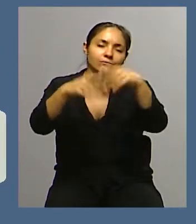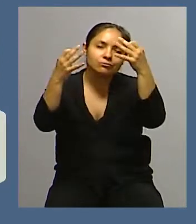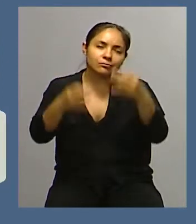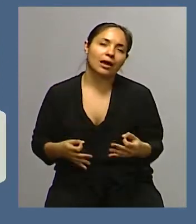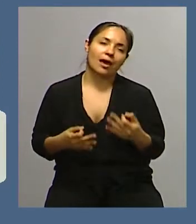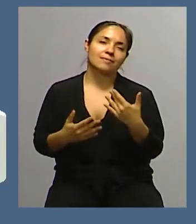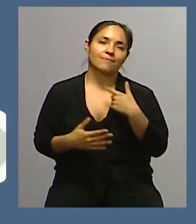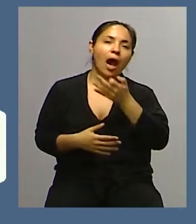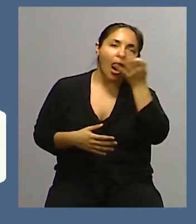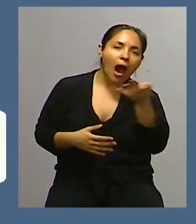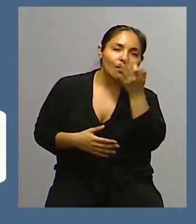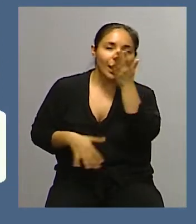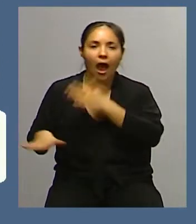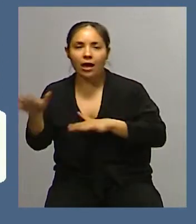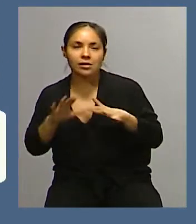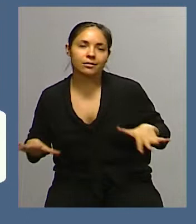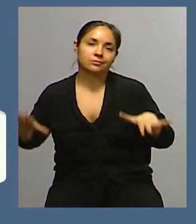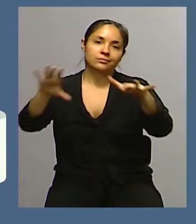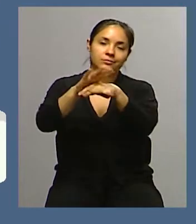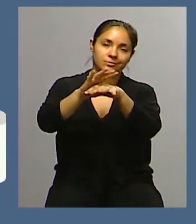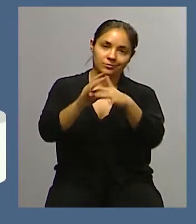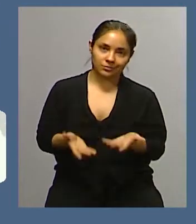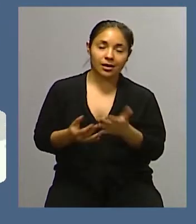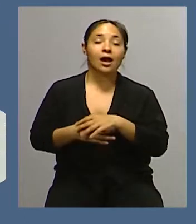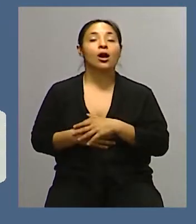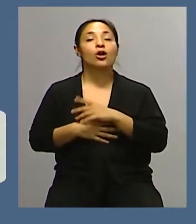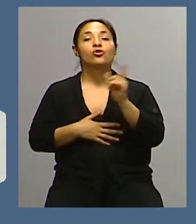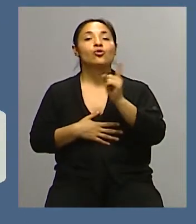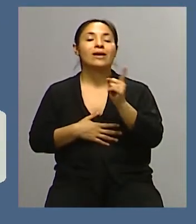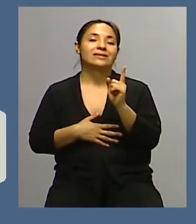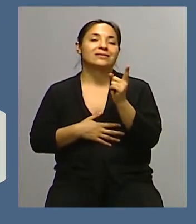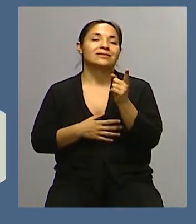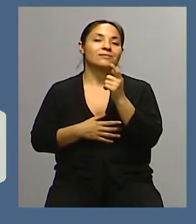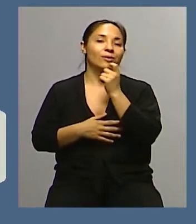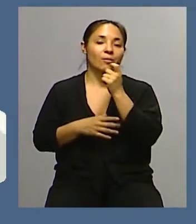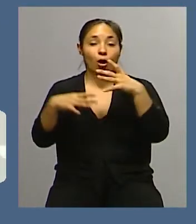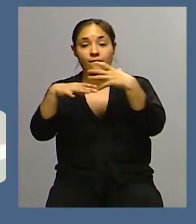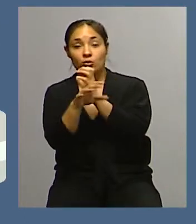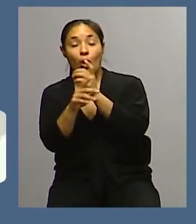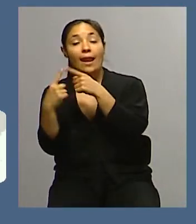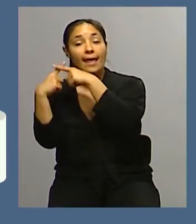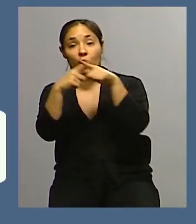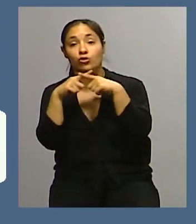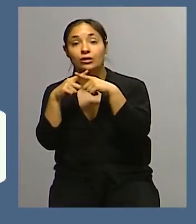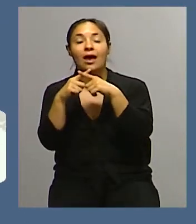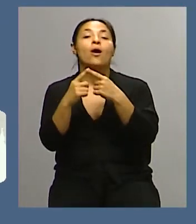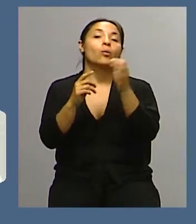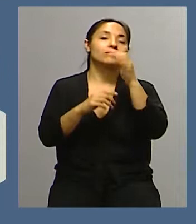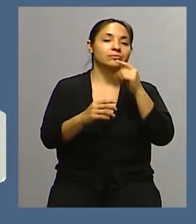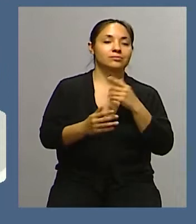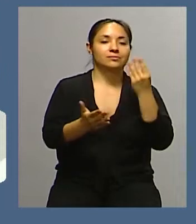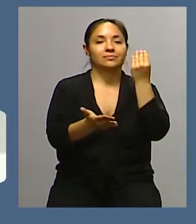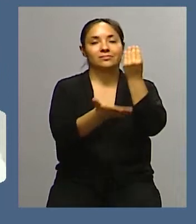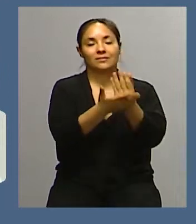partes que terminan negociando, no es lo mismo negociar virtualmente que negociar presencialmente, y es una